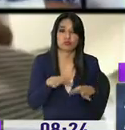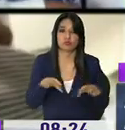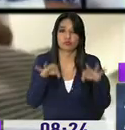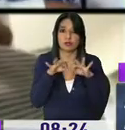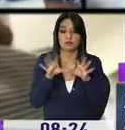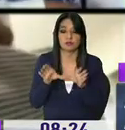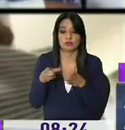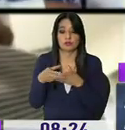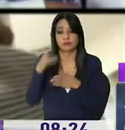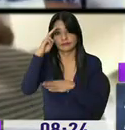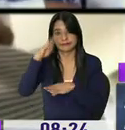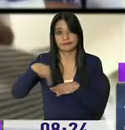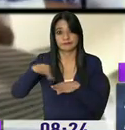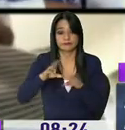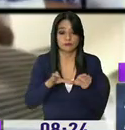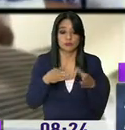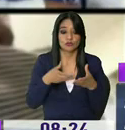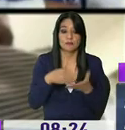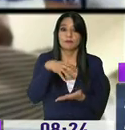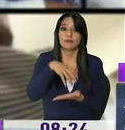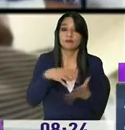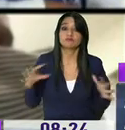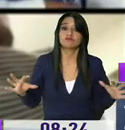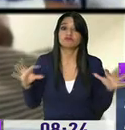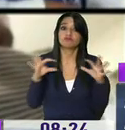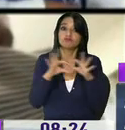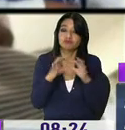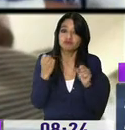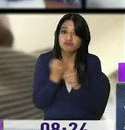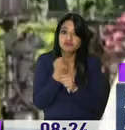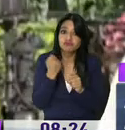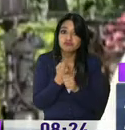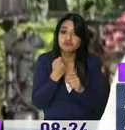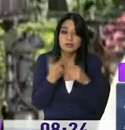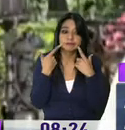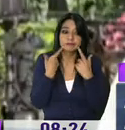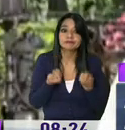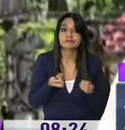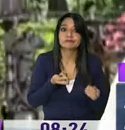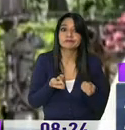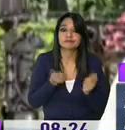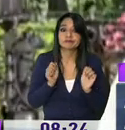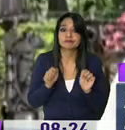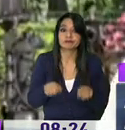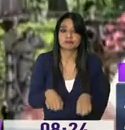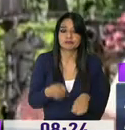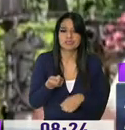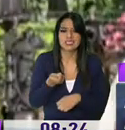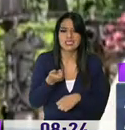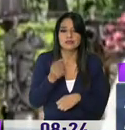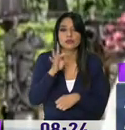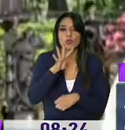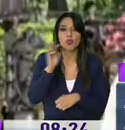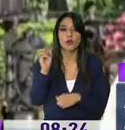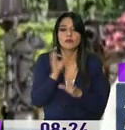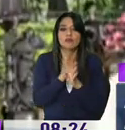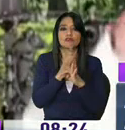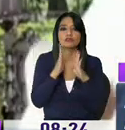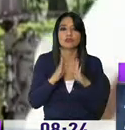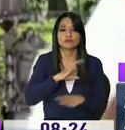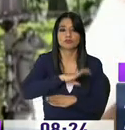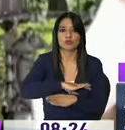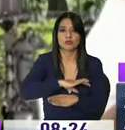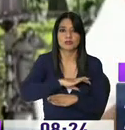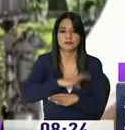como provincial trabajar en conjunto y ser parte de este control. Con casi 40 funcionarios municipales para un